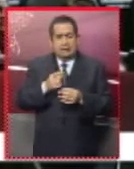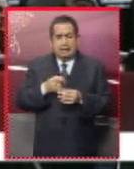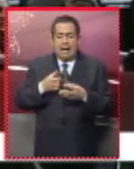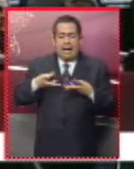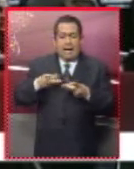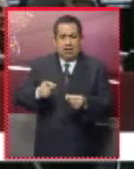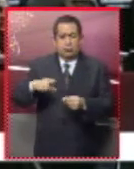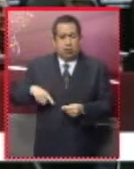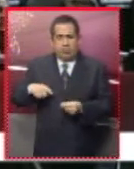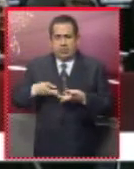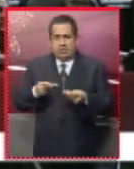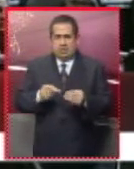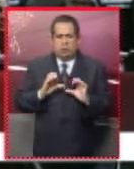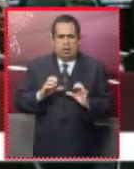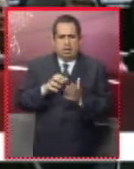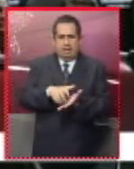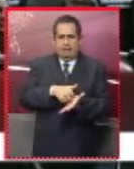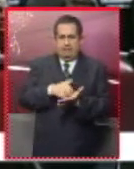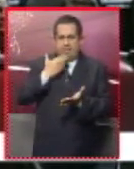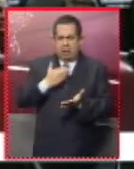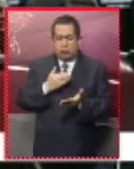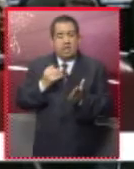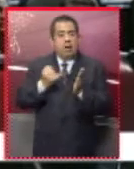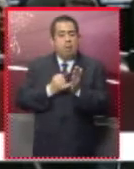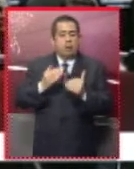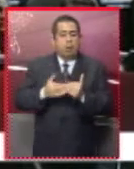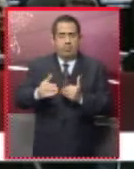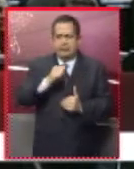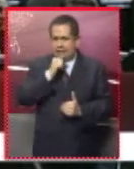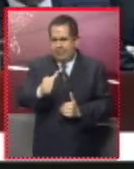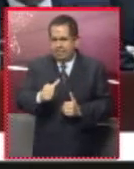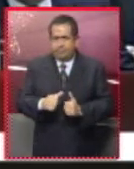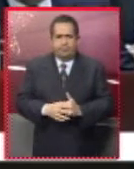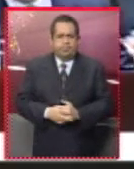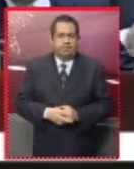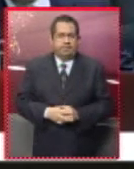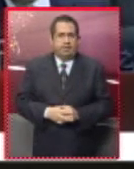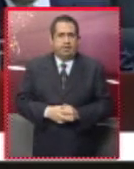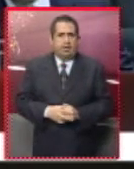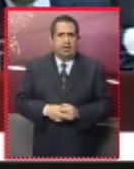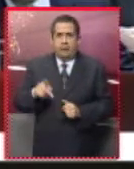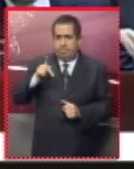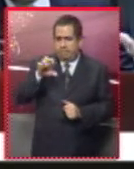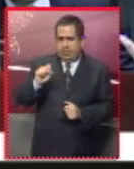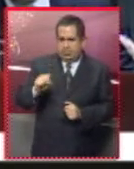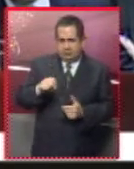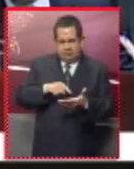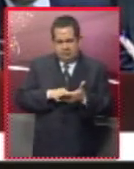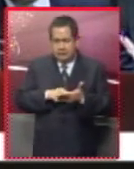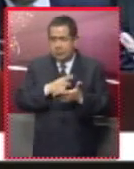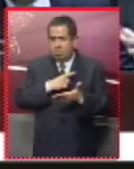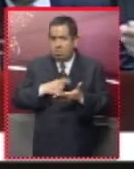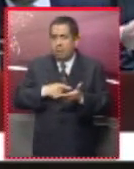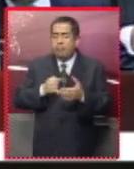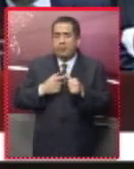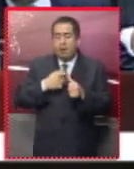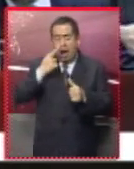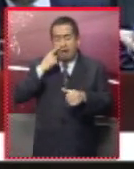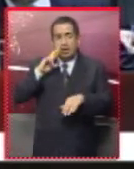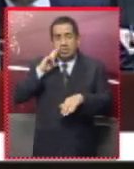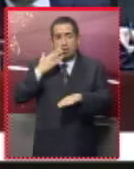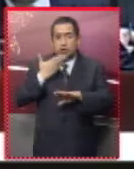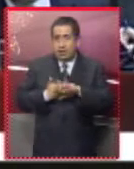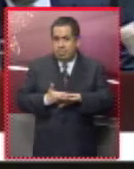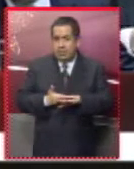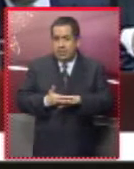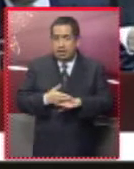público y de no incrementar los impuestos. En Encuentro Social aprobaremos un presupuesto responsable, acuerdo